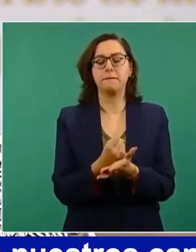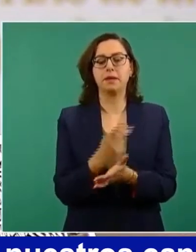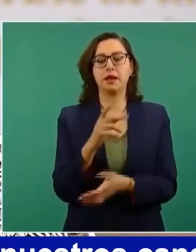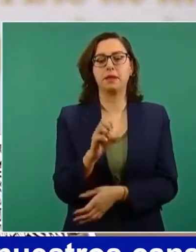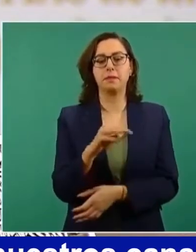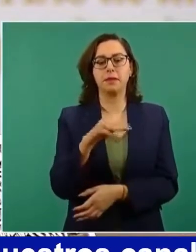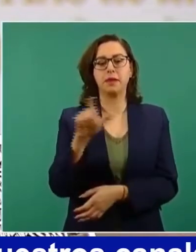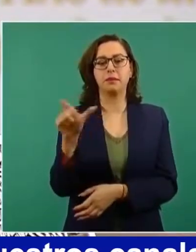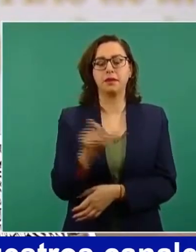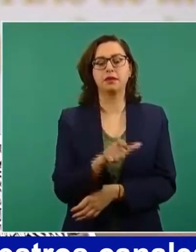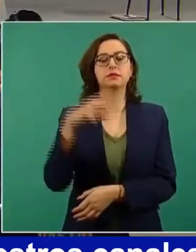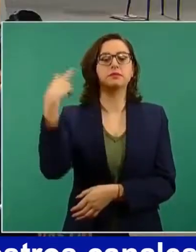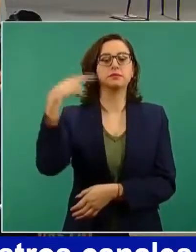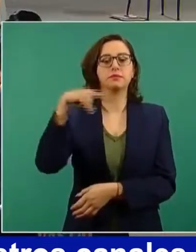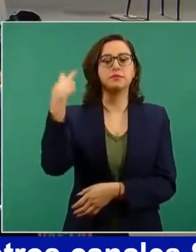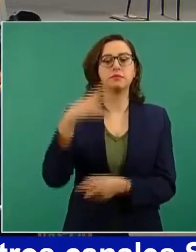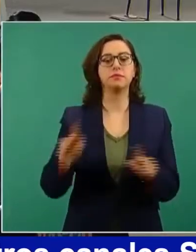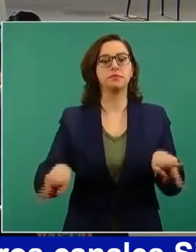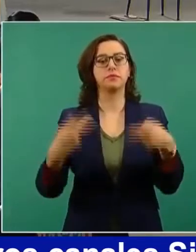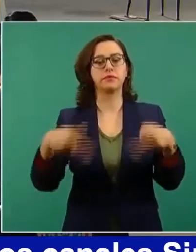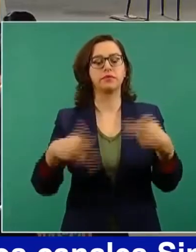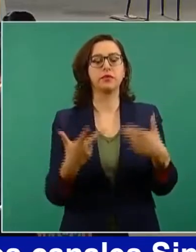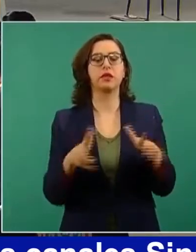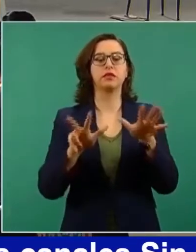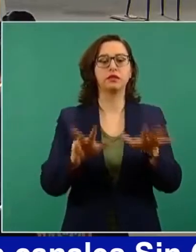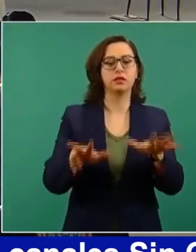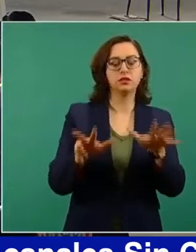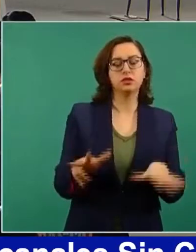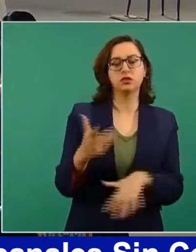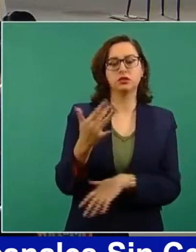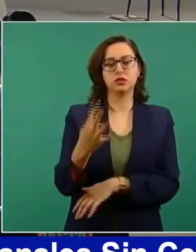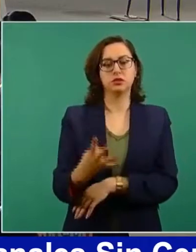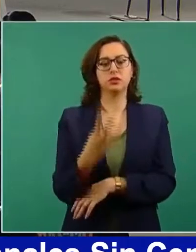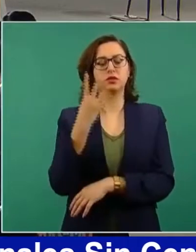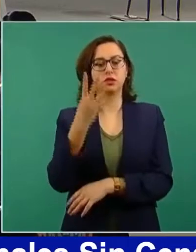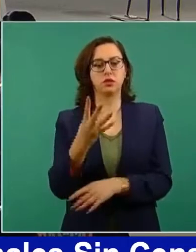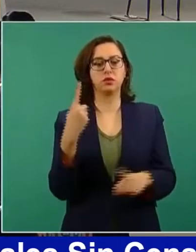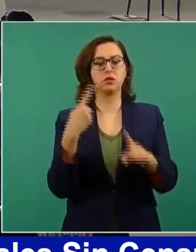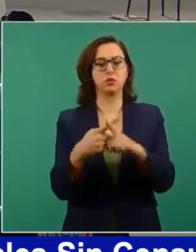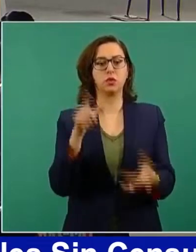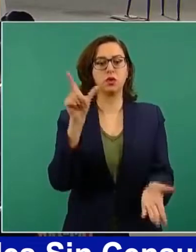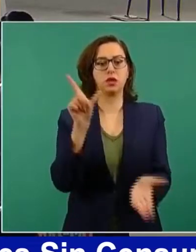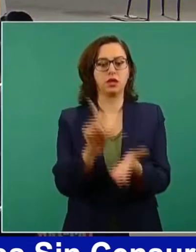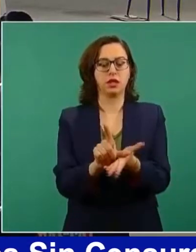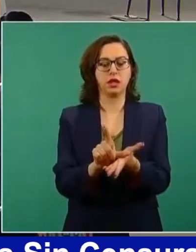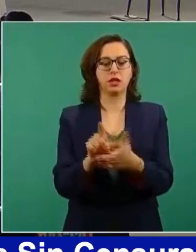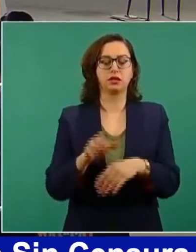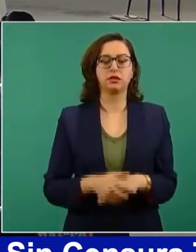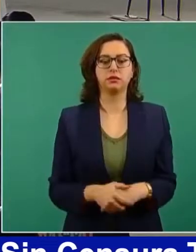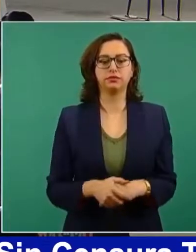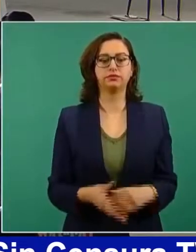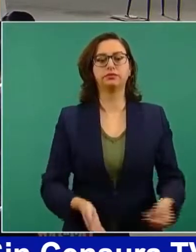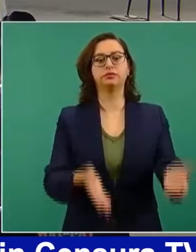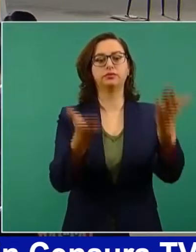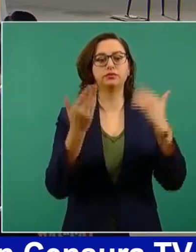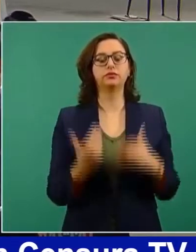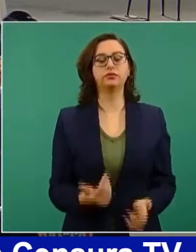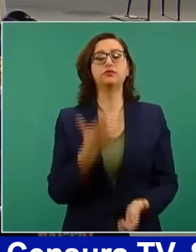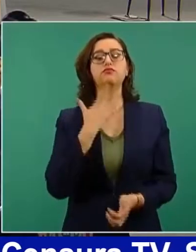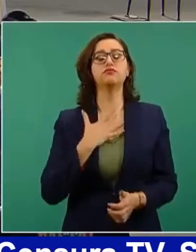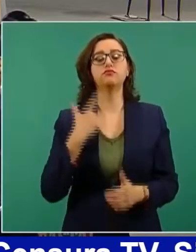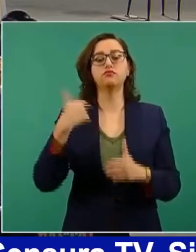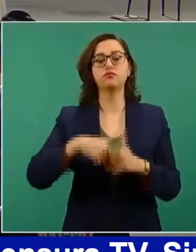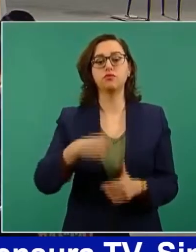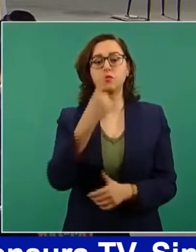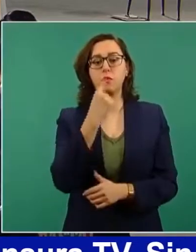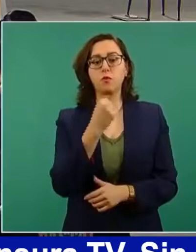Veracruz, con un precio promedio al público de 18 pesos con 54 centavos por litro. Por lo que hace a la gasolina premium,